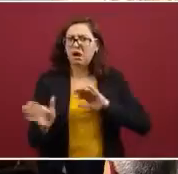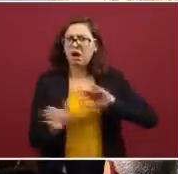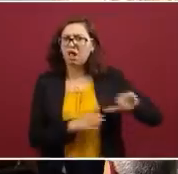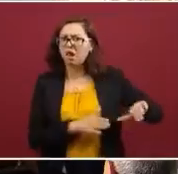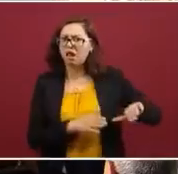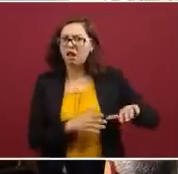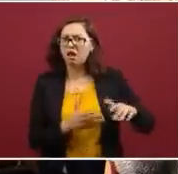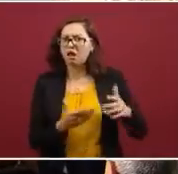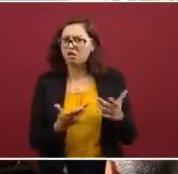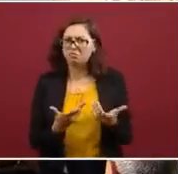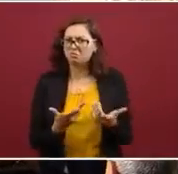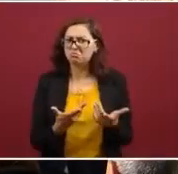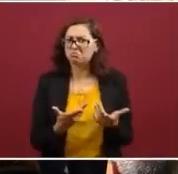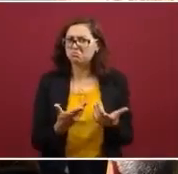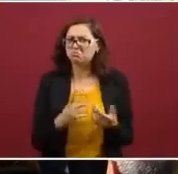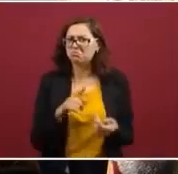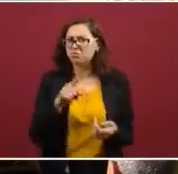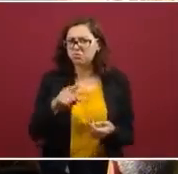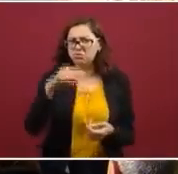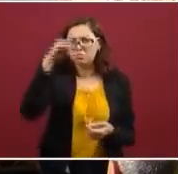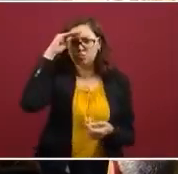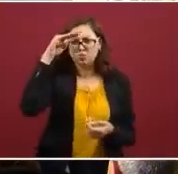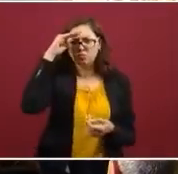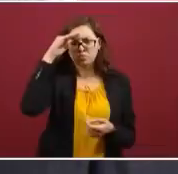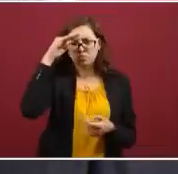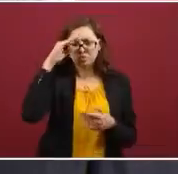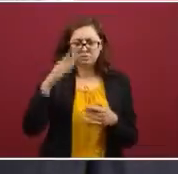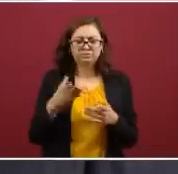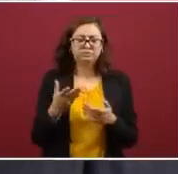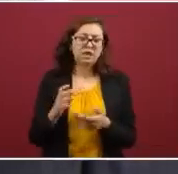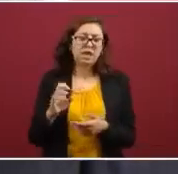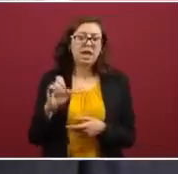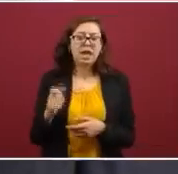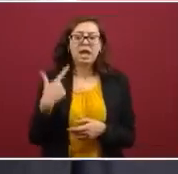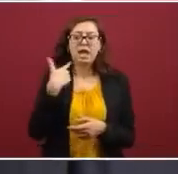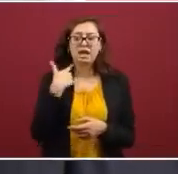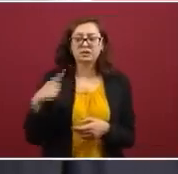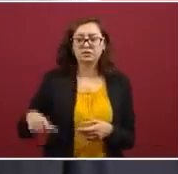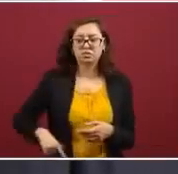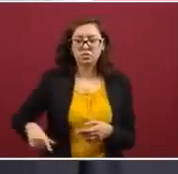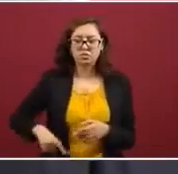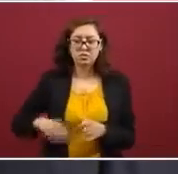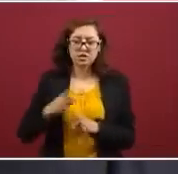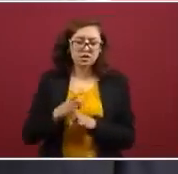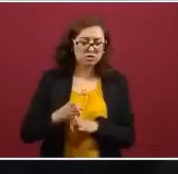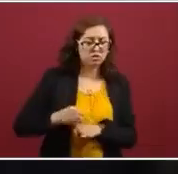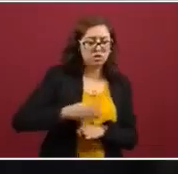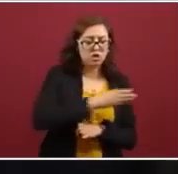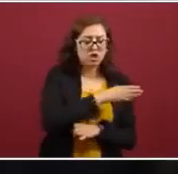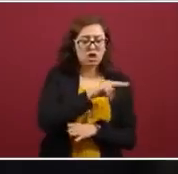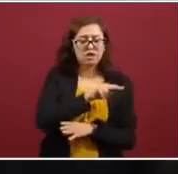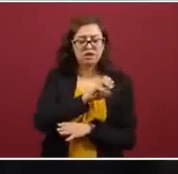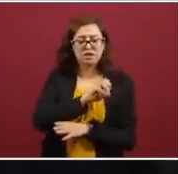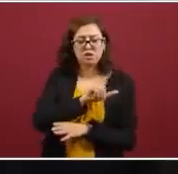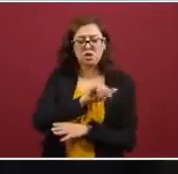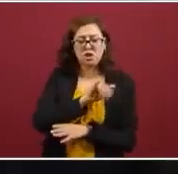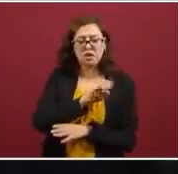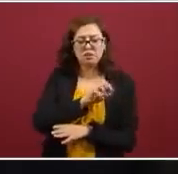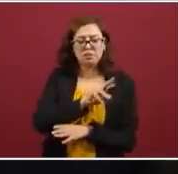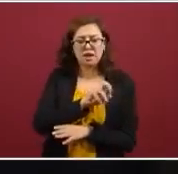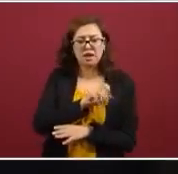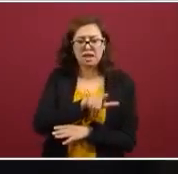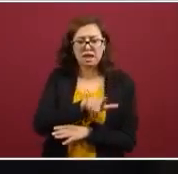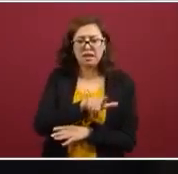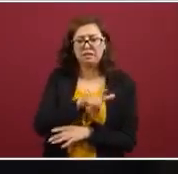se decía en el tiempo que usted llama neoliberal, se consideraba por ahí un término de